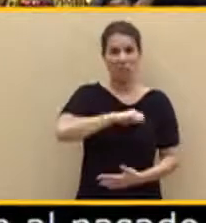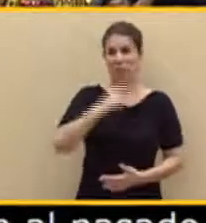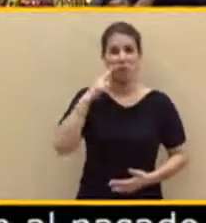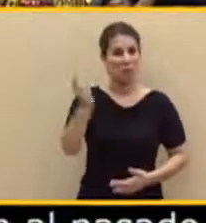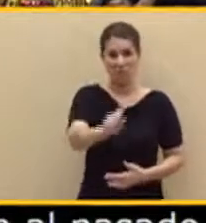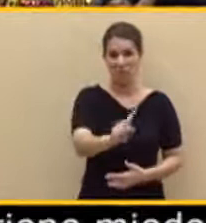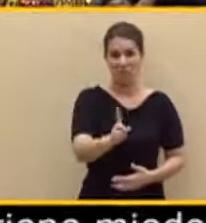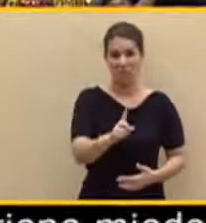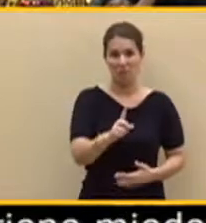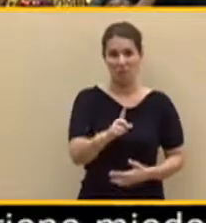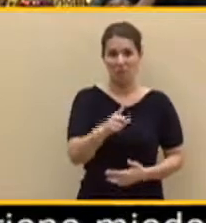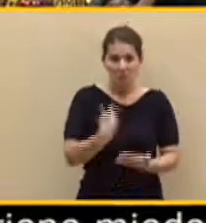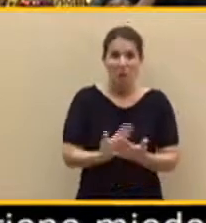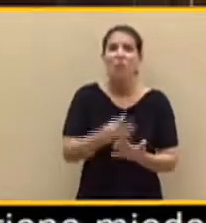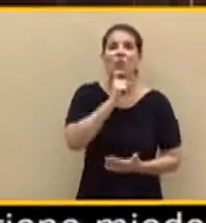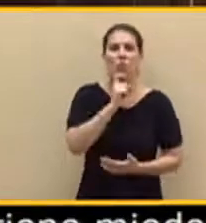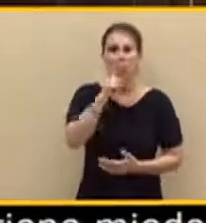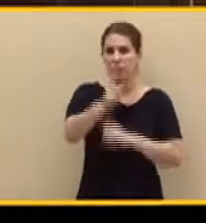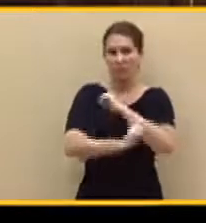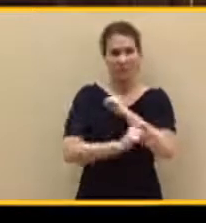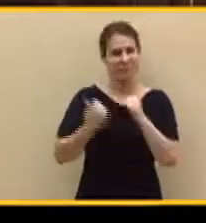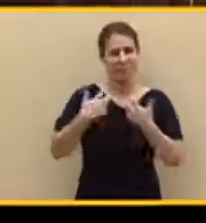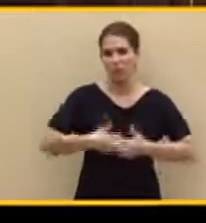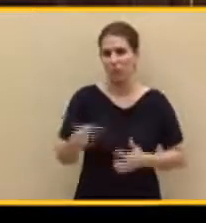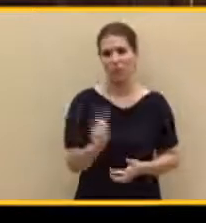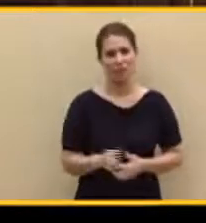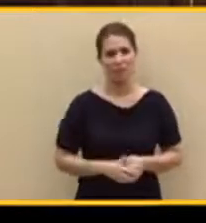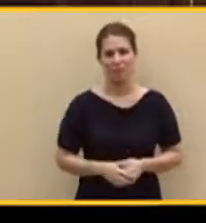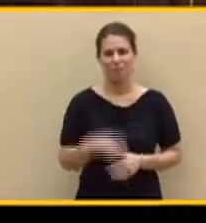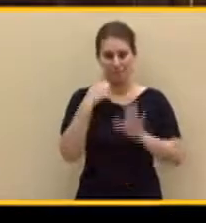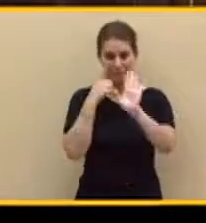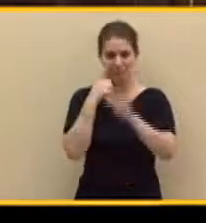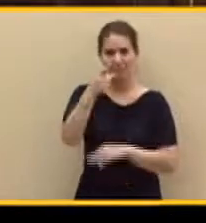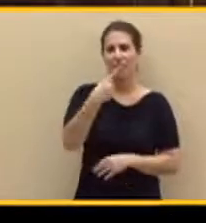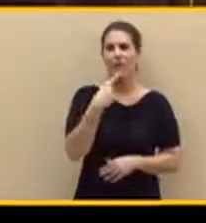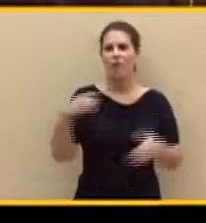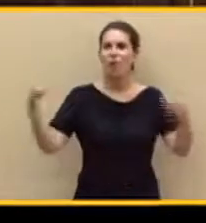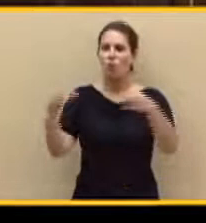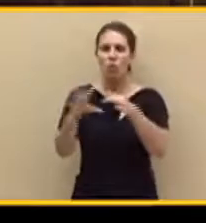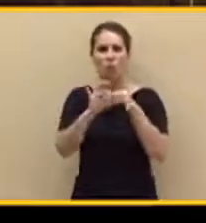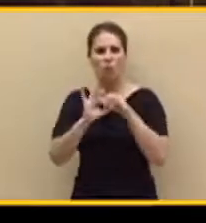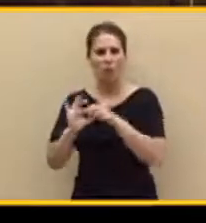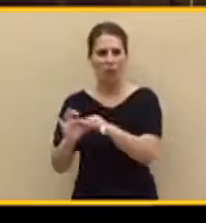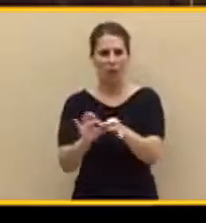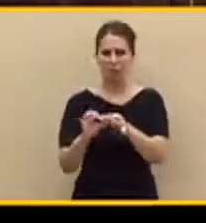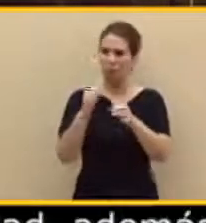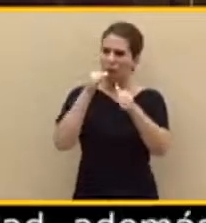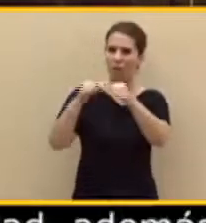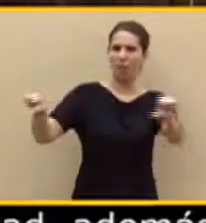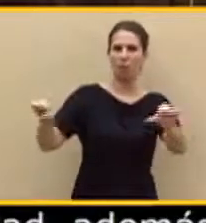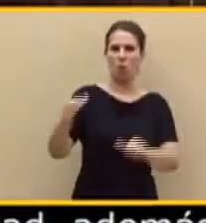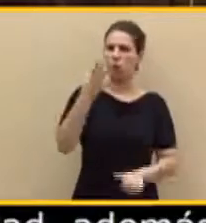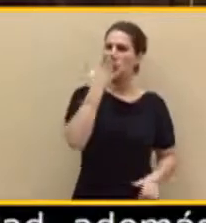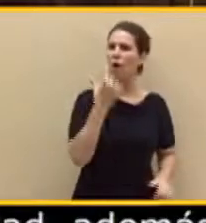no funciona. Miren, ustedes dicen que son el partido de la unidad, además de lo serio y lo